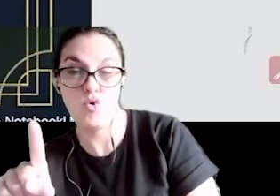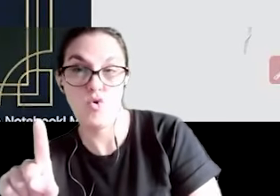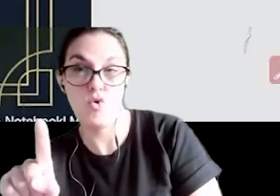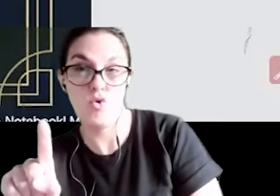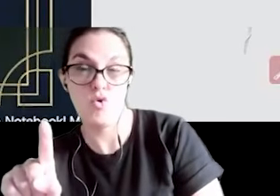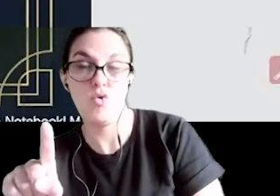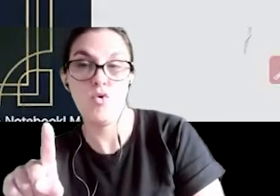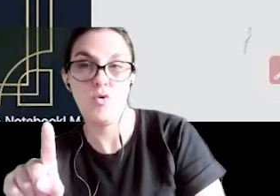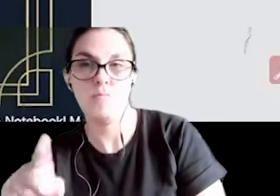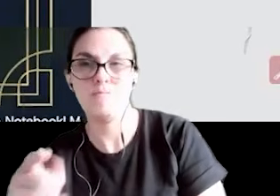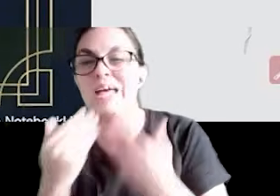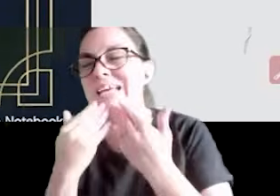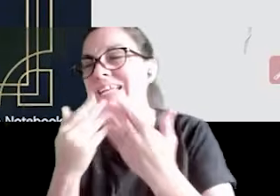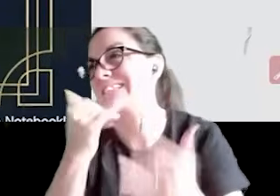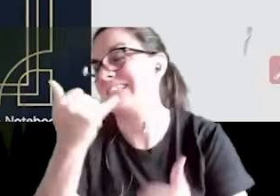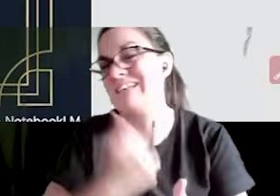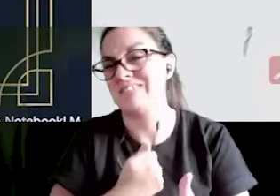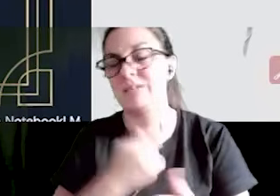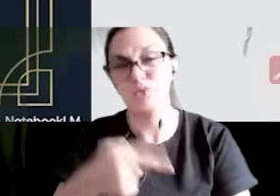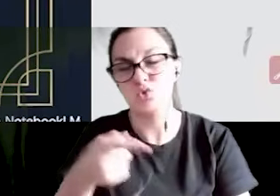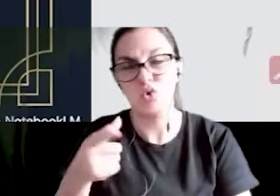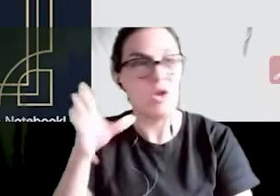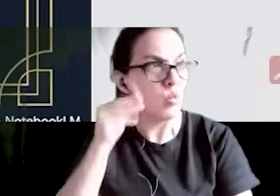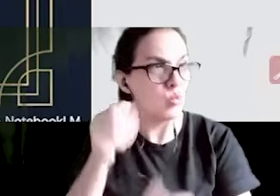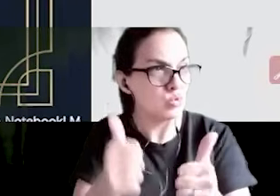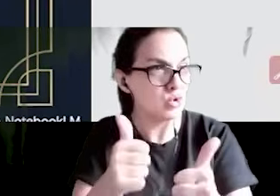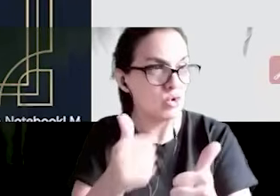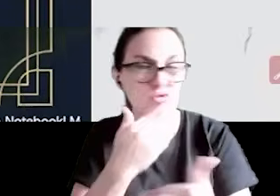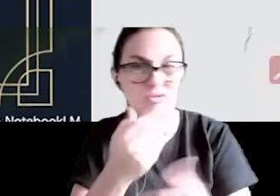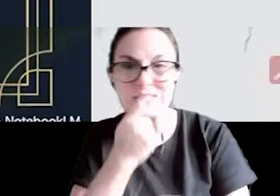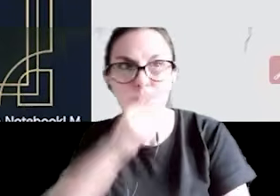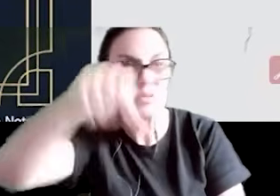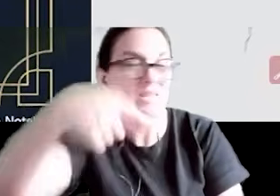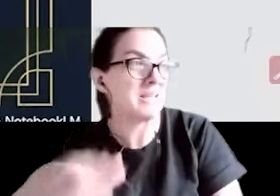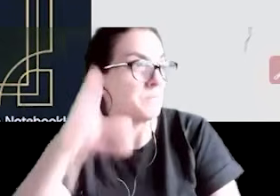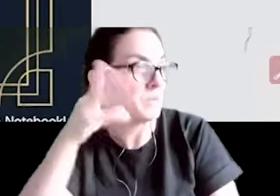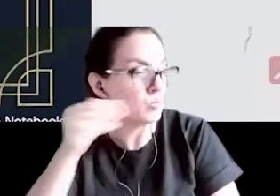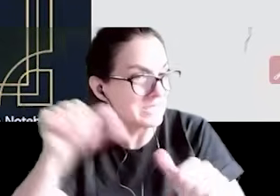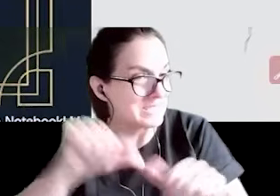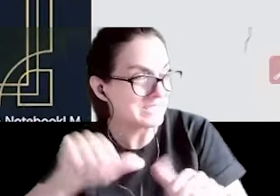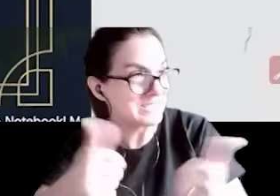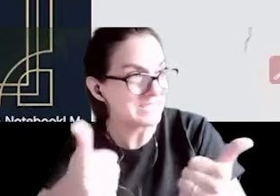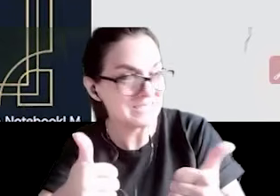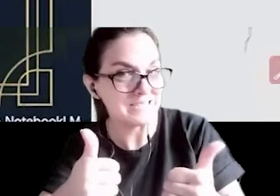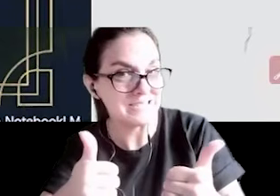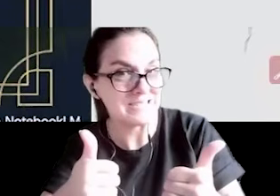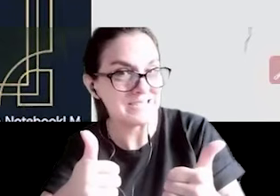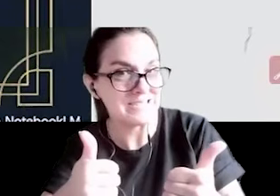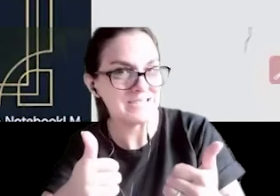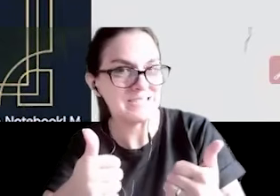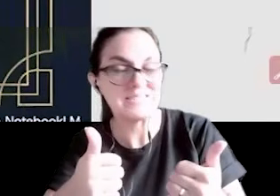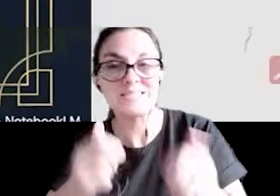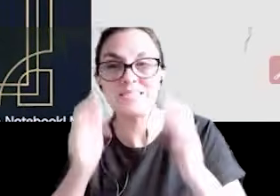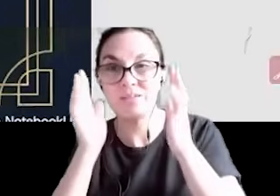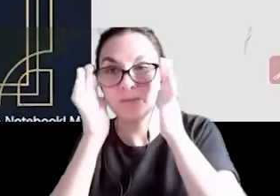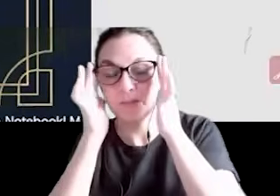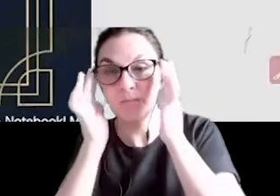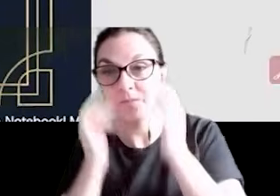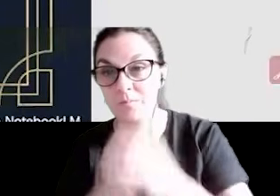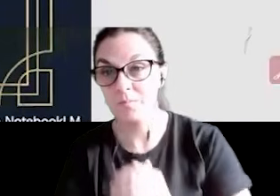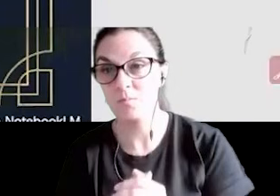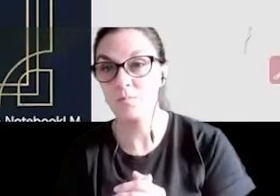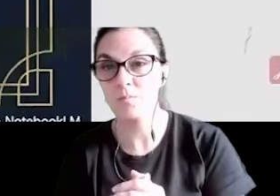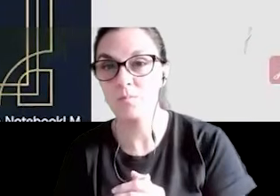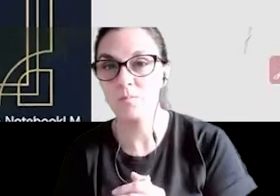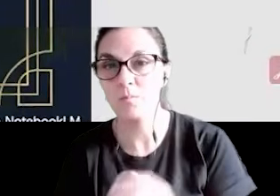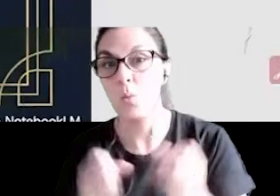ay, gracias por avisarme. Yo tengo buena señal, no sé si Matías, el resto, ¿cómo me están escuchando? Situación técnica. No, Me estaba pidiendo a ver si